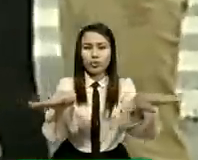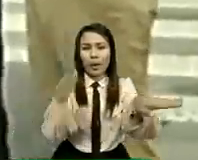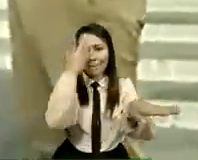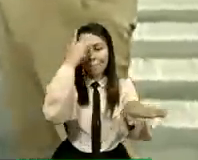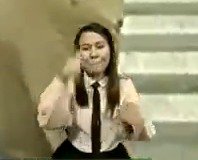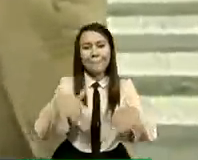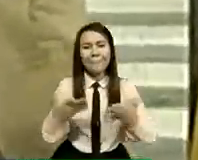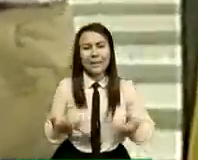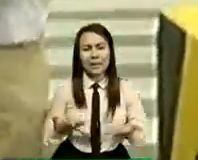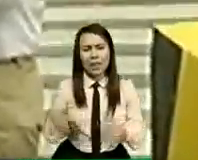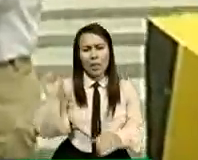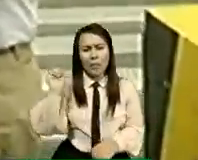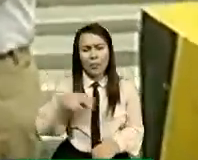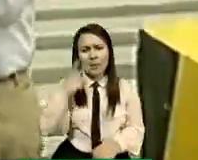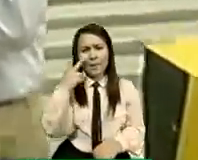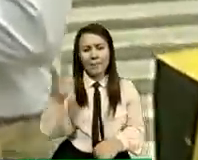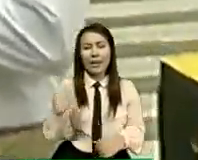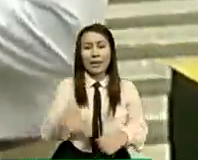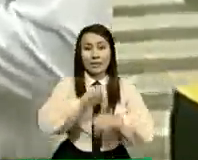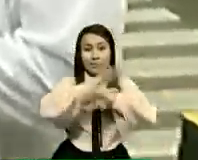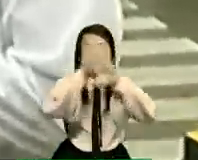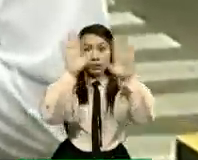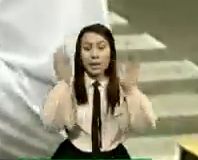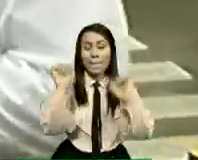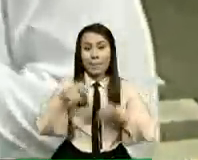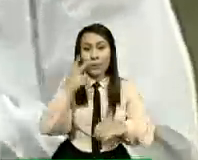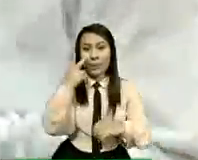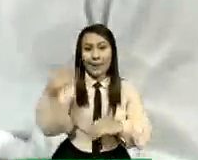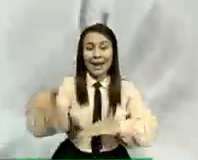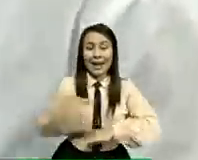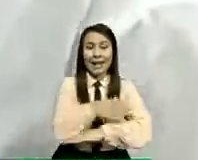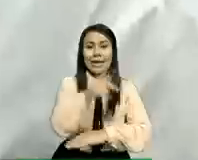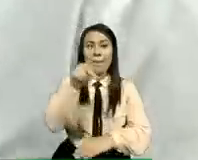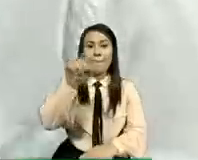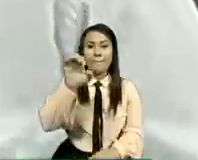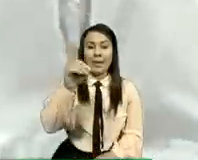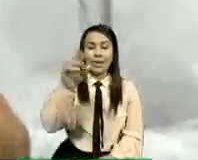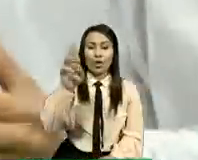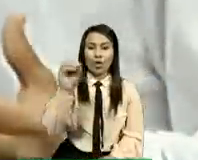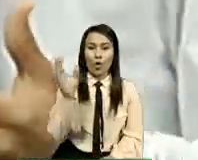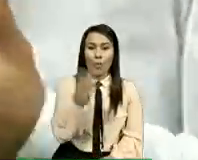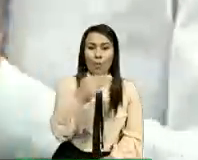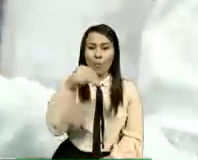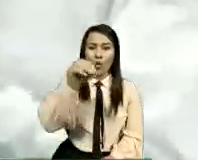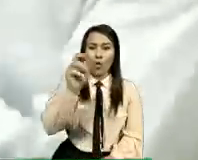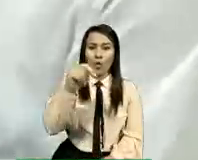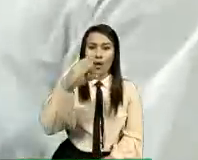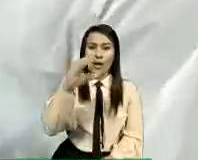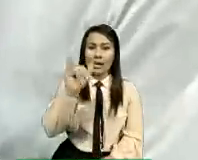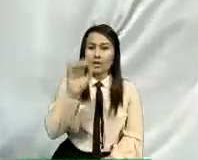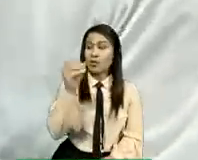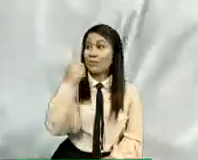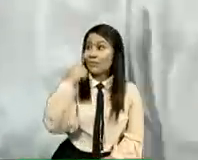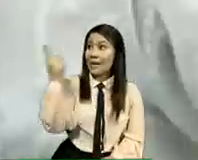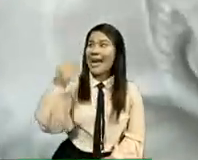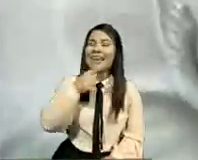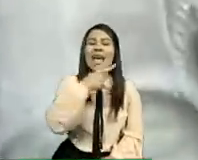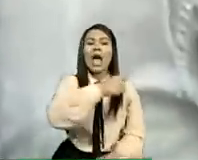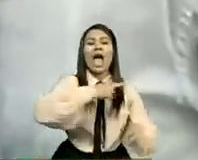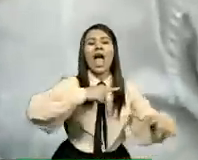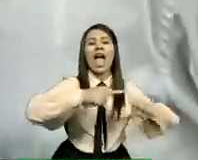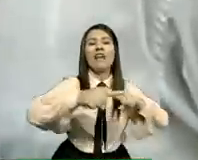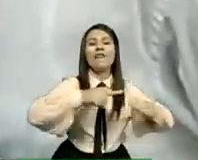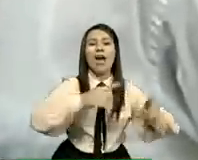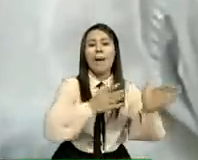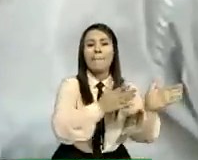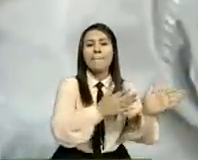puedan circular por la calle Pedro Moncayo. Dialogamos en este momento con el jefe de planificación de la Autoridad